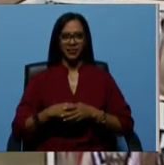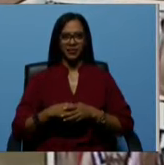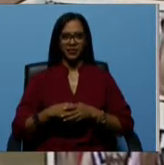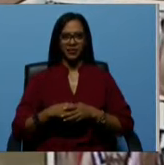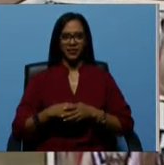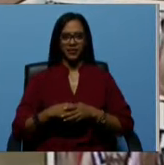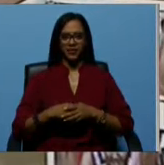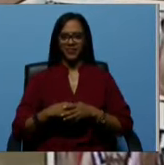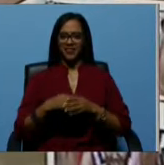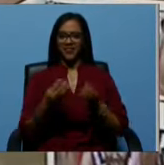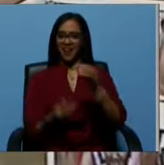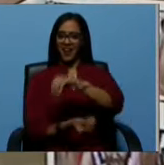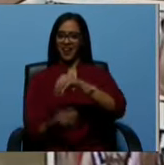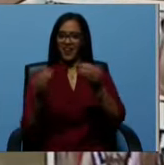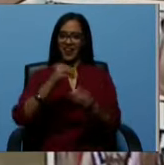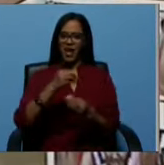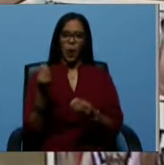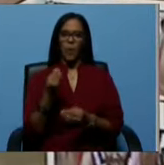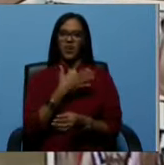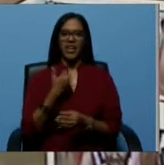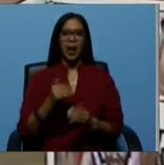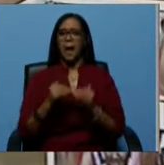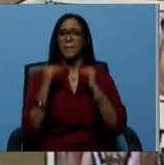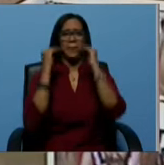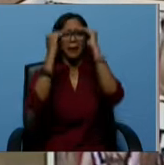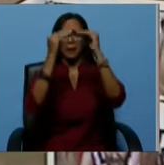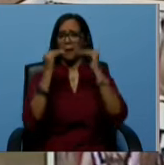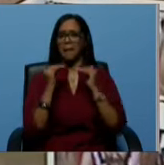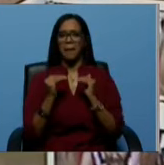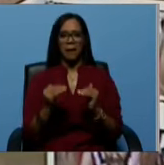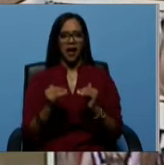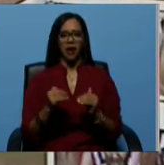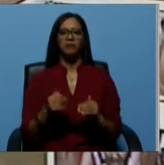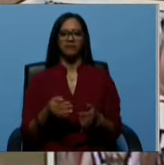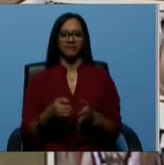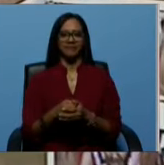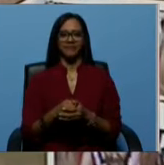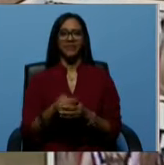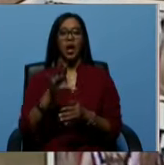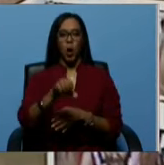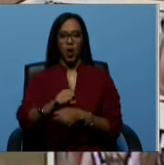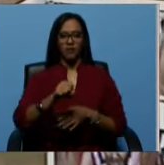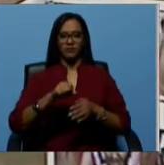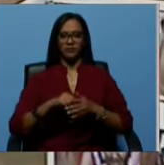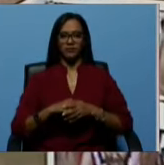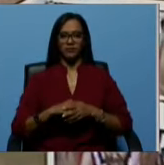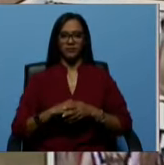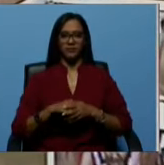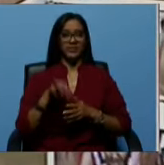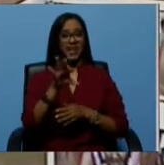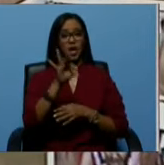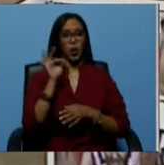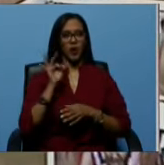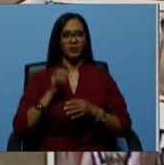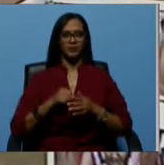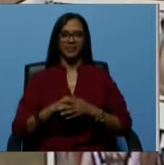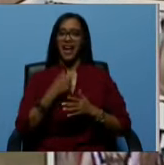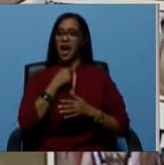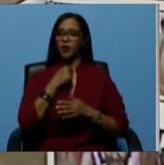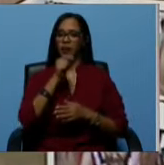Al revés o al derecho, como usted quiera. Para arriba, para abajo. Coja. Escoge. A gusto el